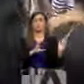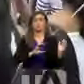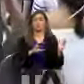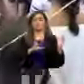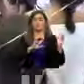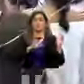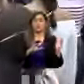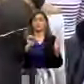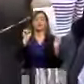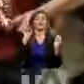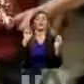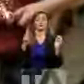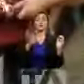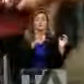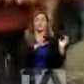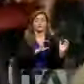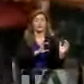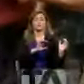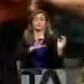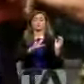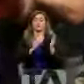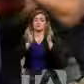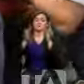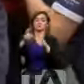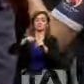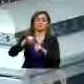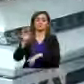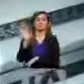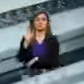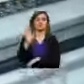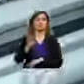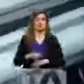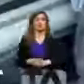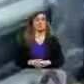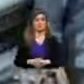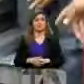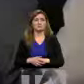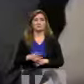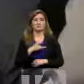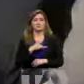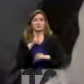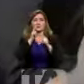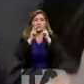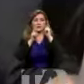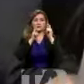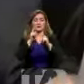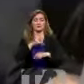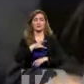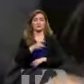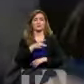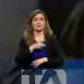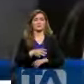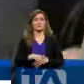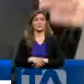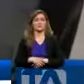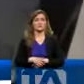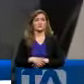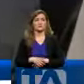cementerio en el sur de la ciudad y darles el último adiós. En medio de un profundo pesar... ¿Cuánto te voy a